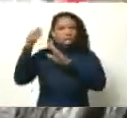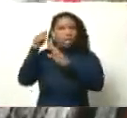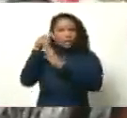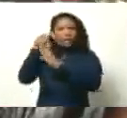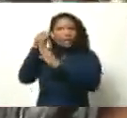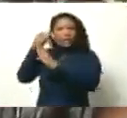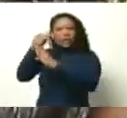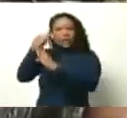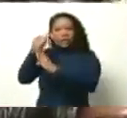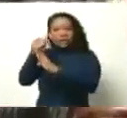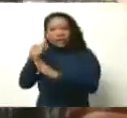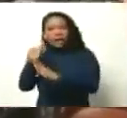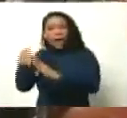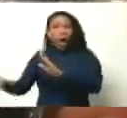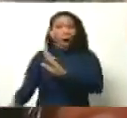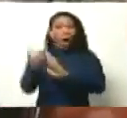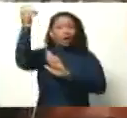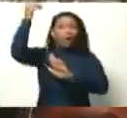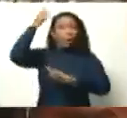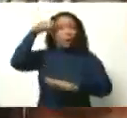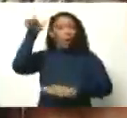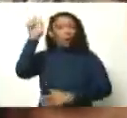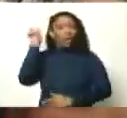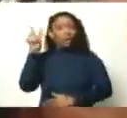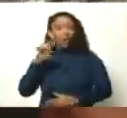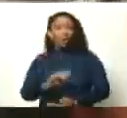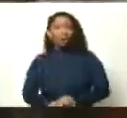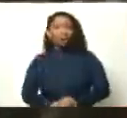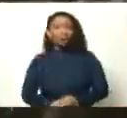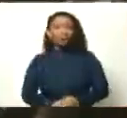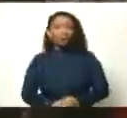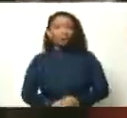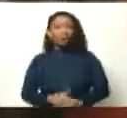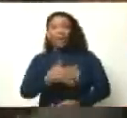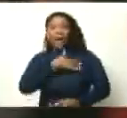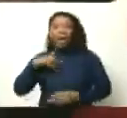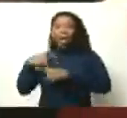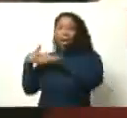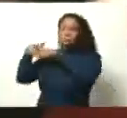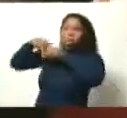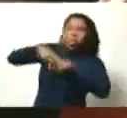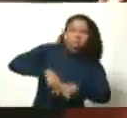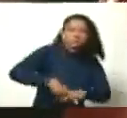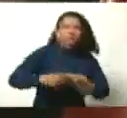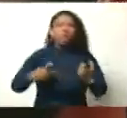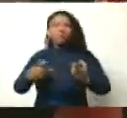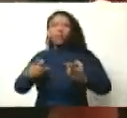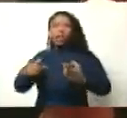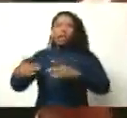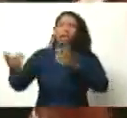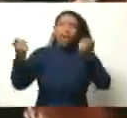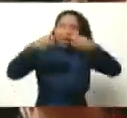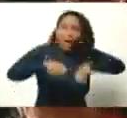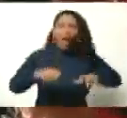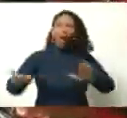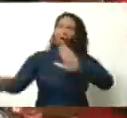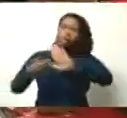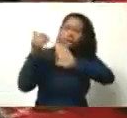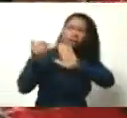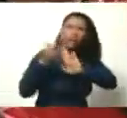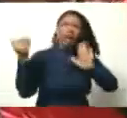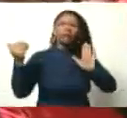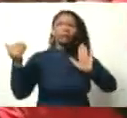con furia en contra del pueblo de Venezuela, queriendo doblegarnos con bloqueos, con